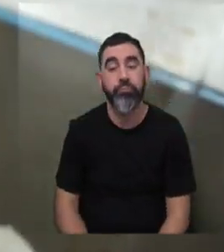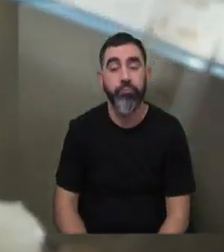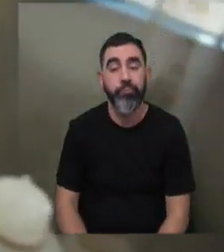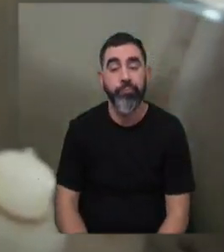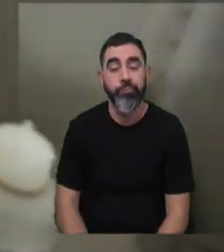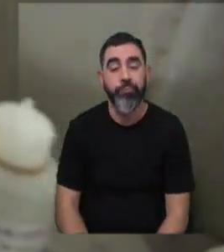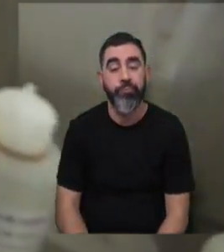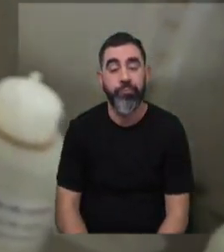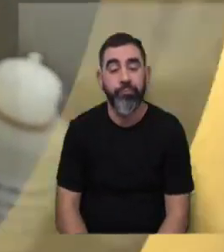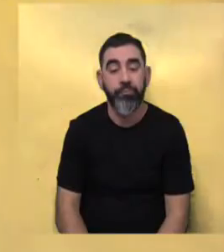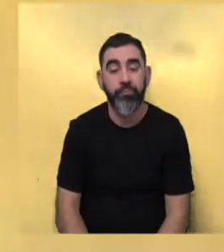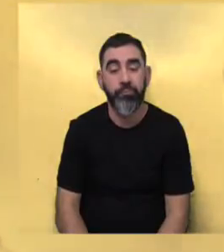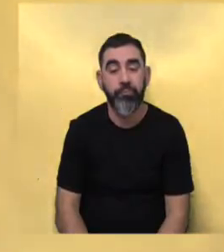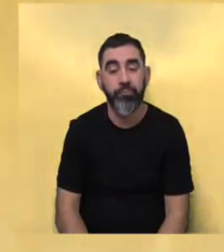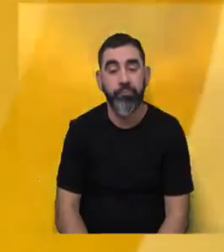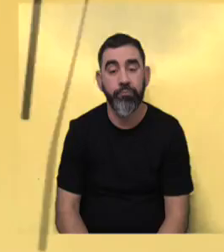en pantalla.